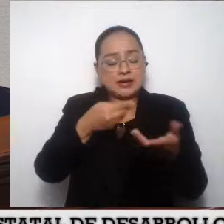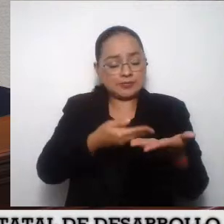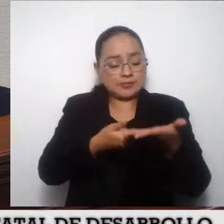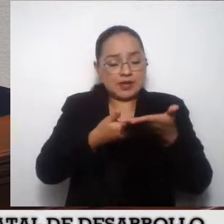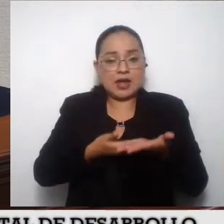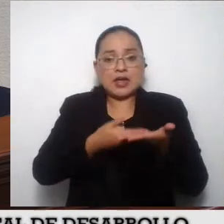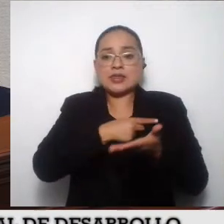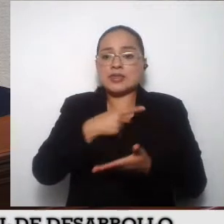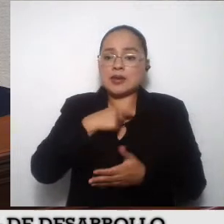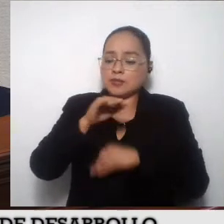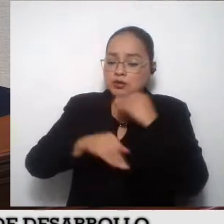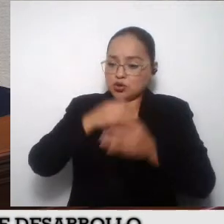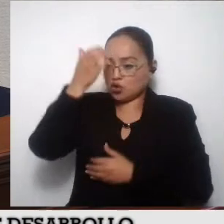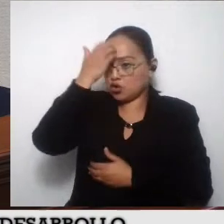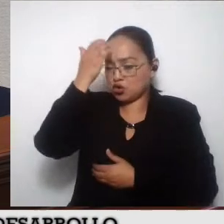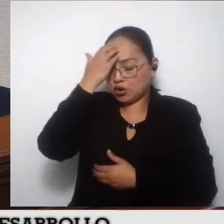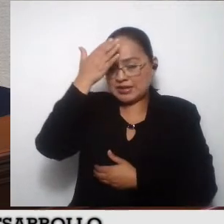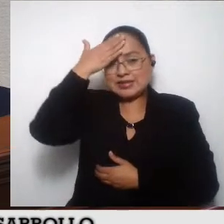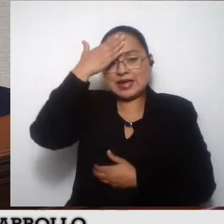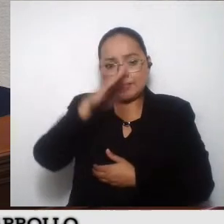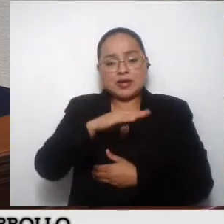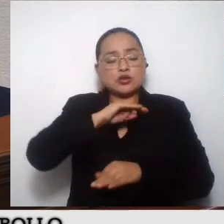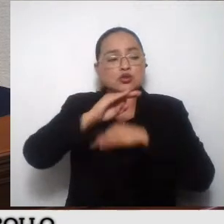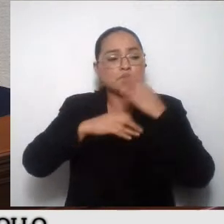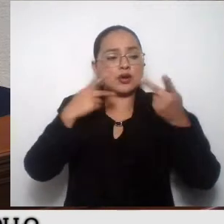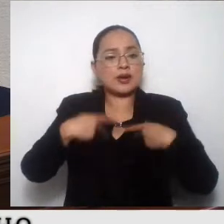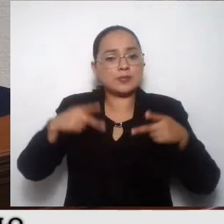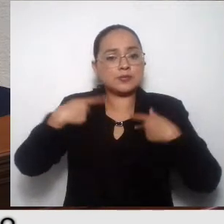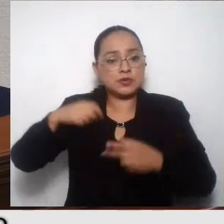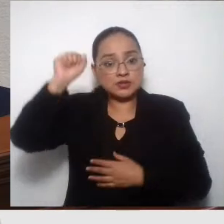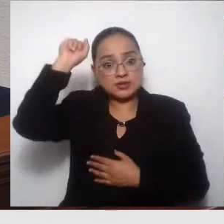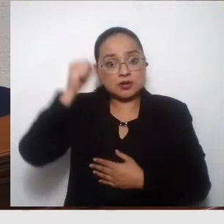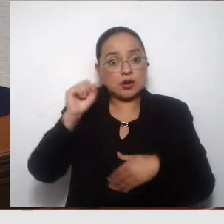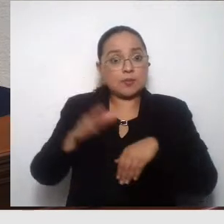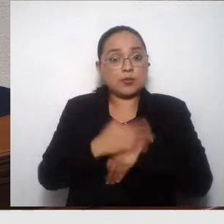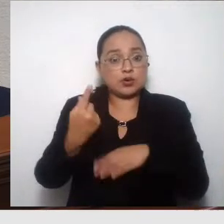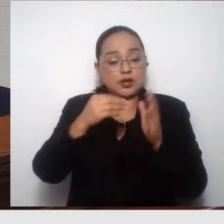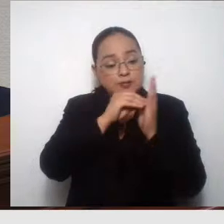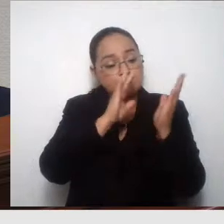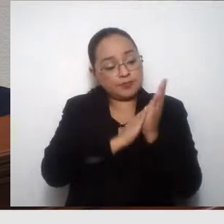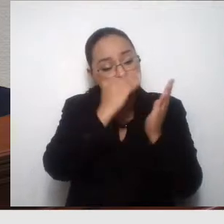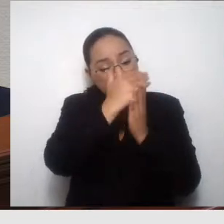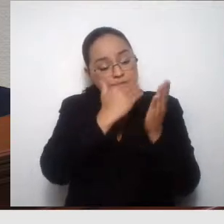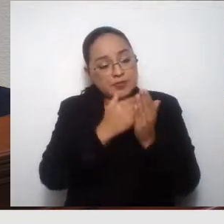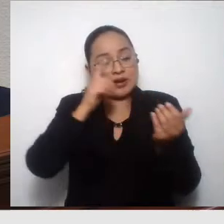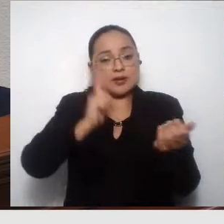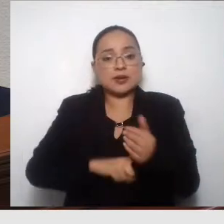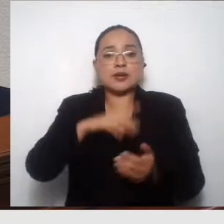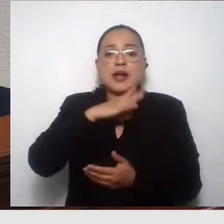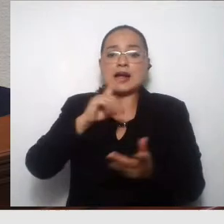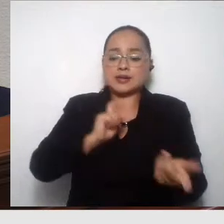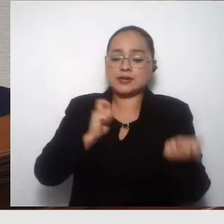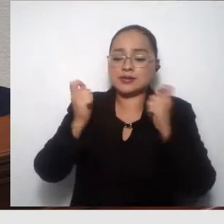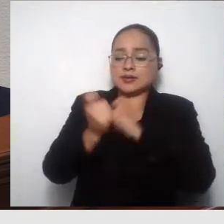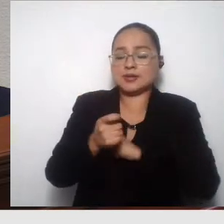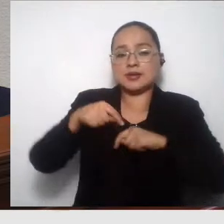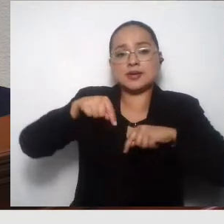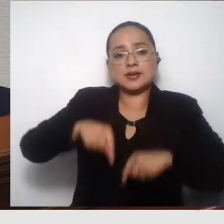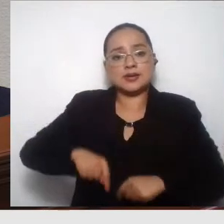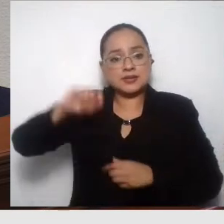conocer todos los ciudadanos, porque en él se encuentra la transformación que